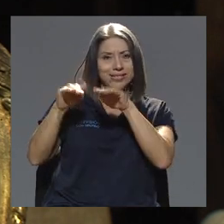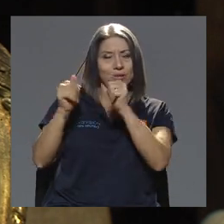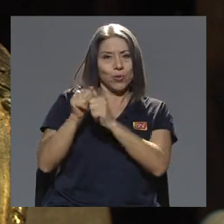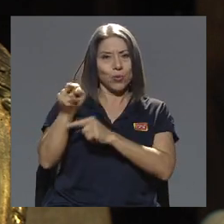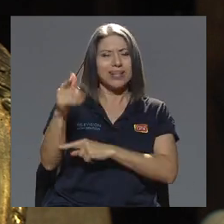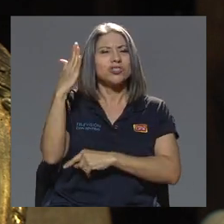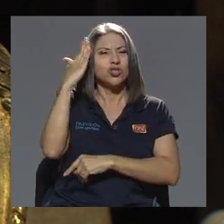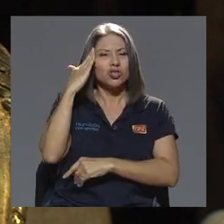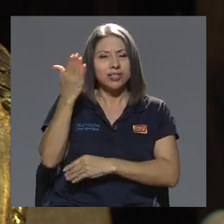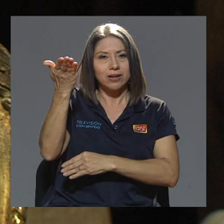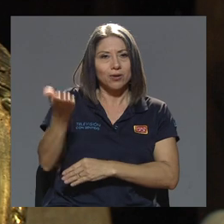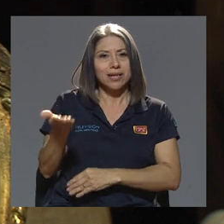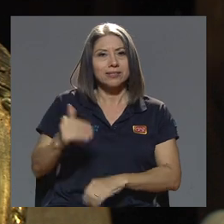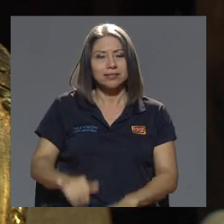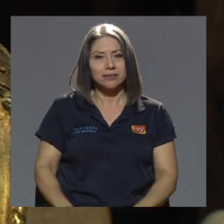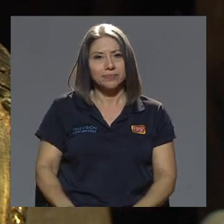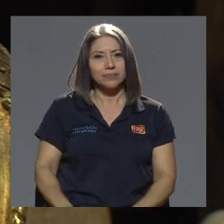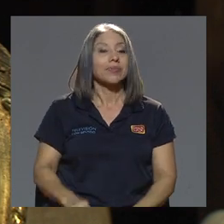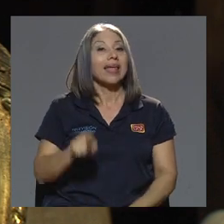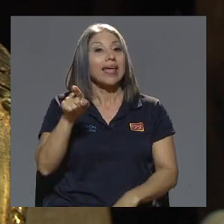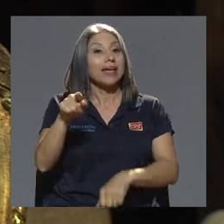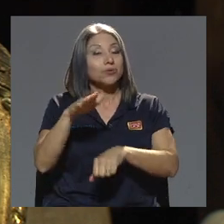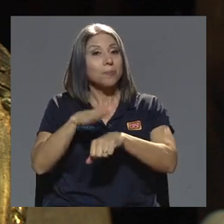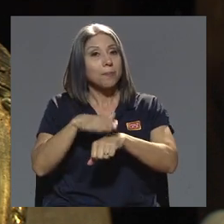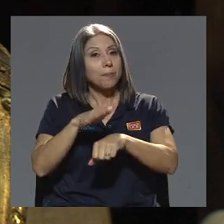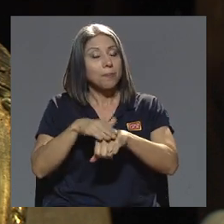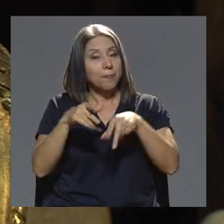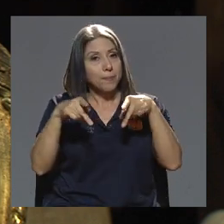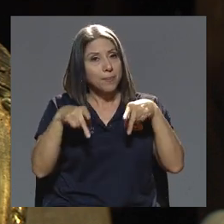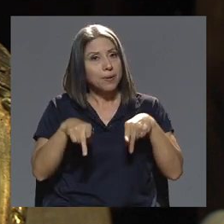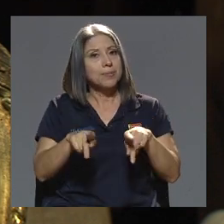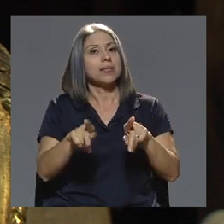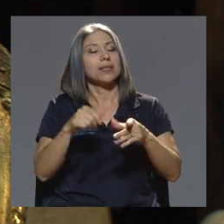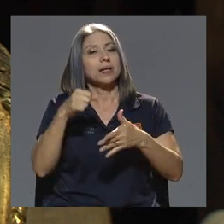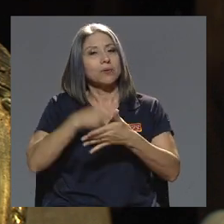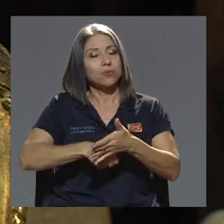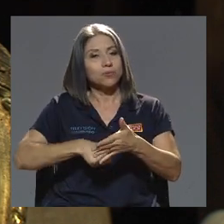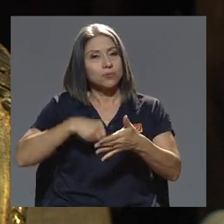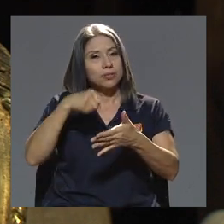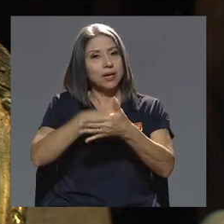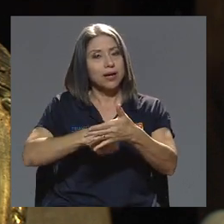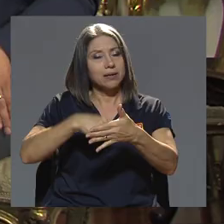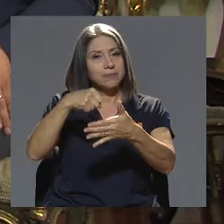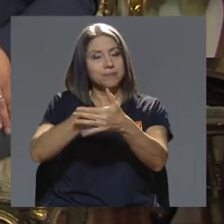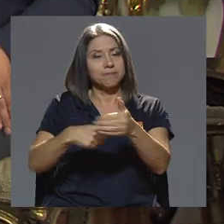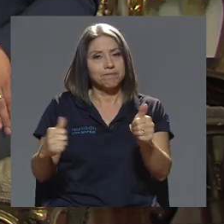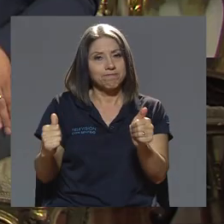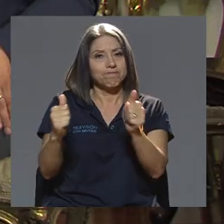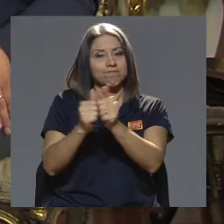es. Eso me permite de luchar a la par de él,